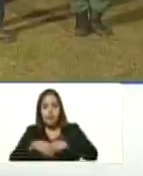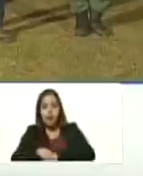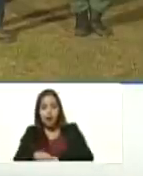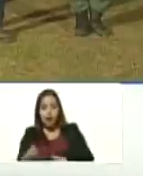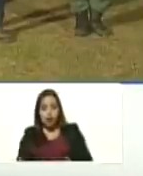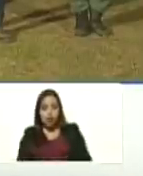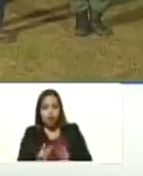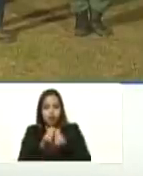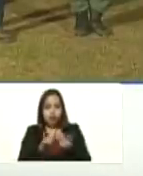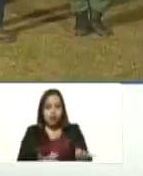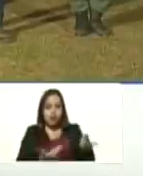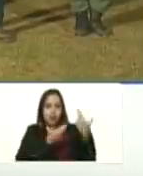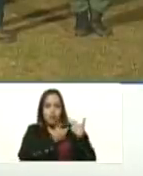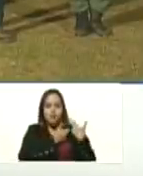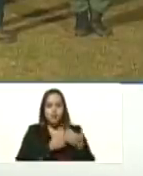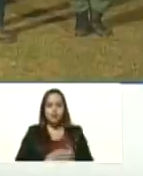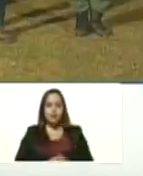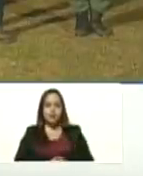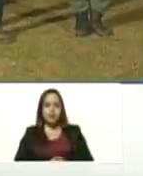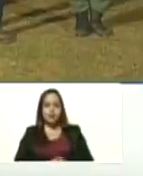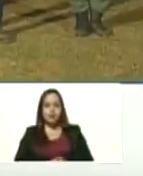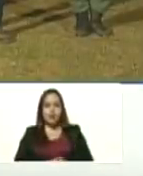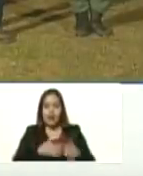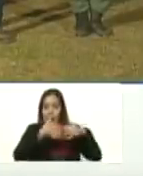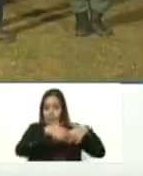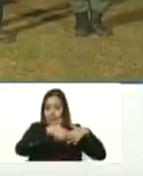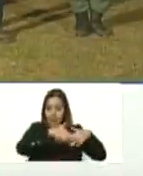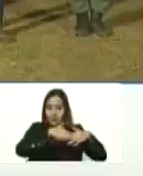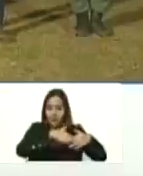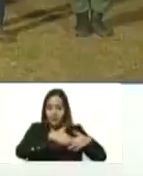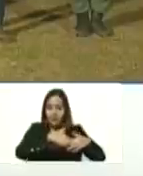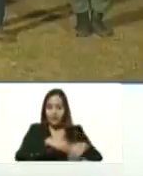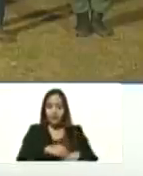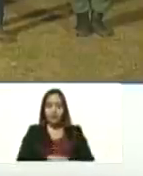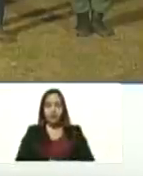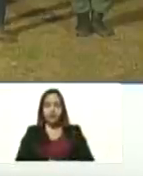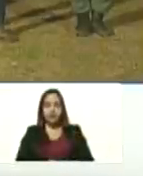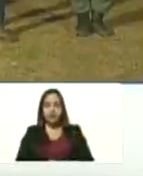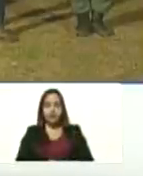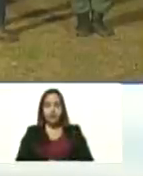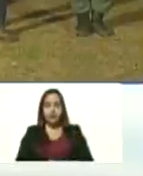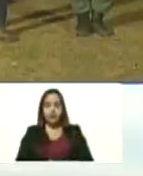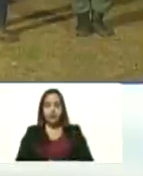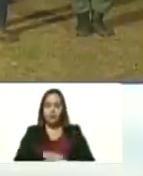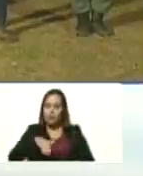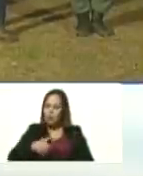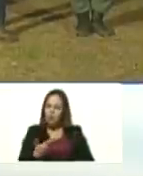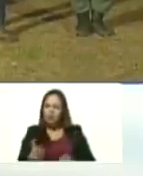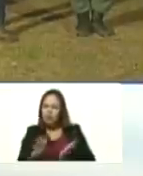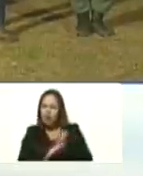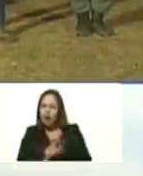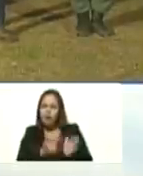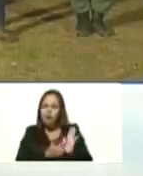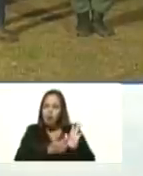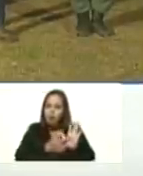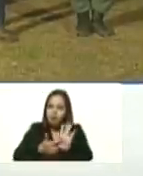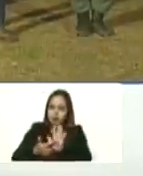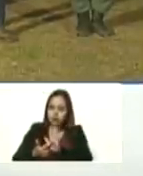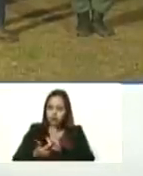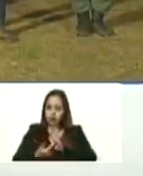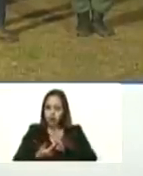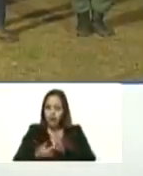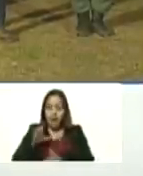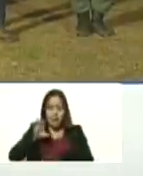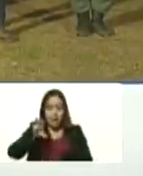con el gerente de bufalina para bueno mostrarle al